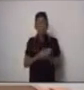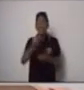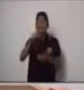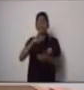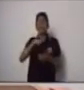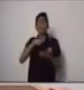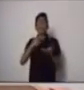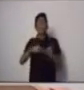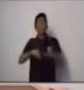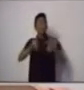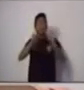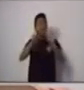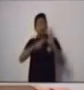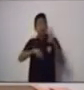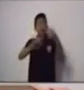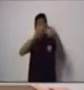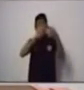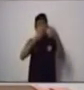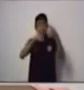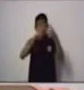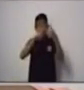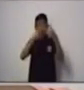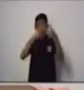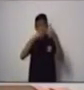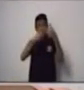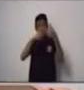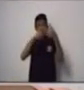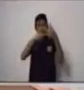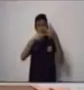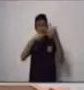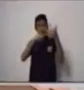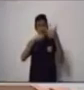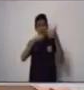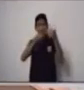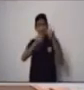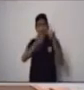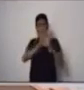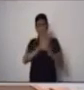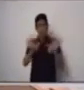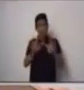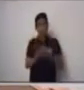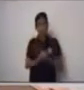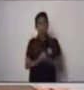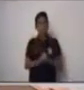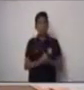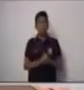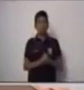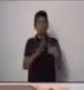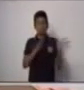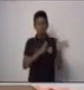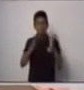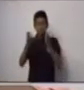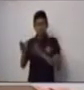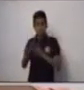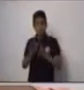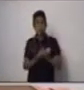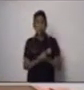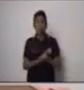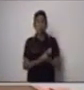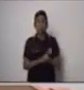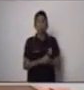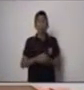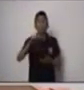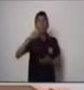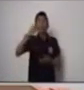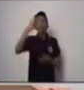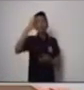gavetas una dos tres cuatro cinco y seis gavetas pasamos al siguiente paso y